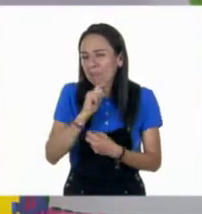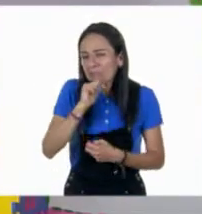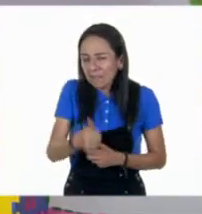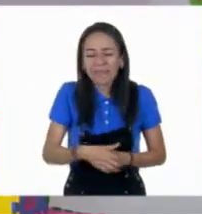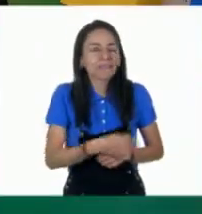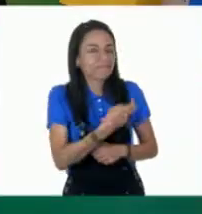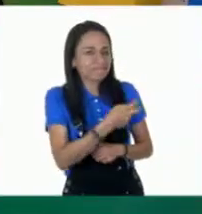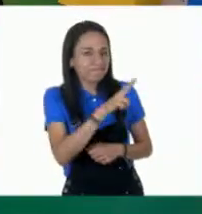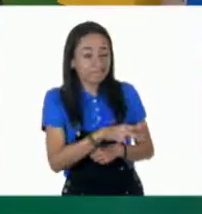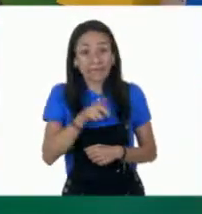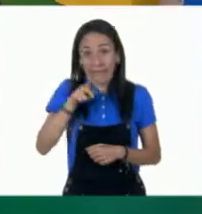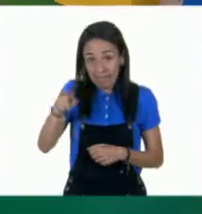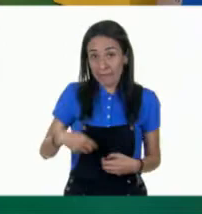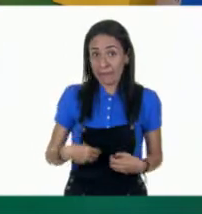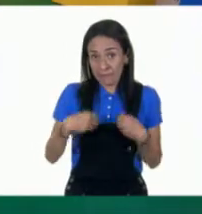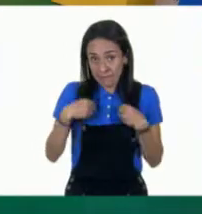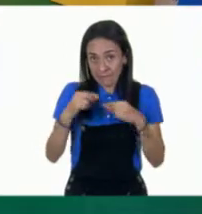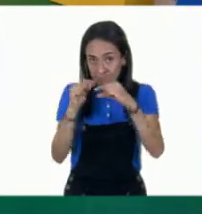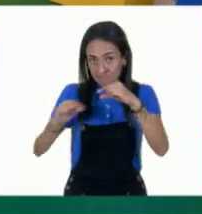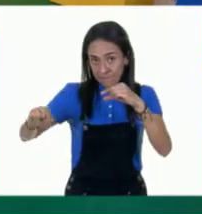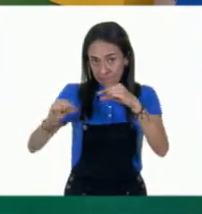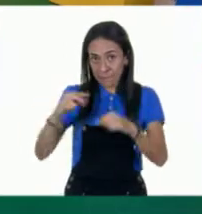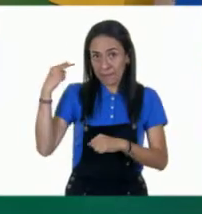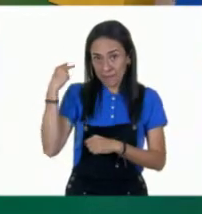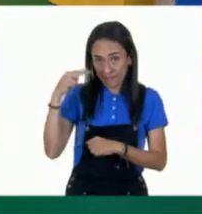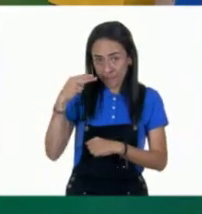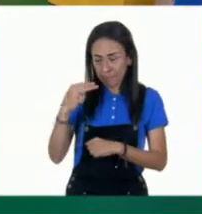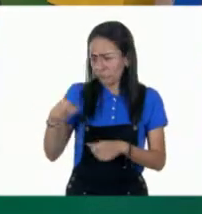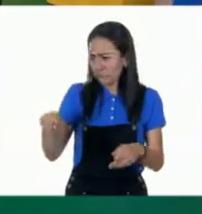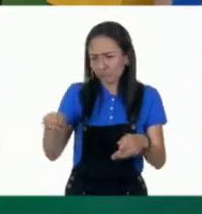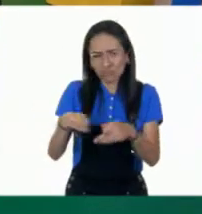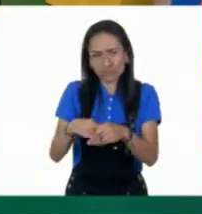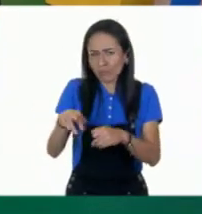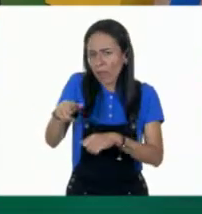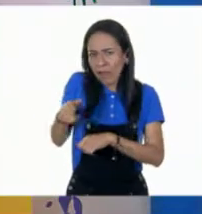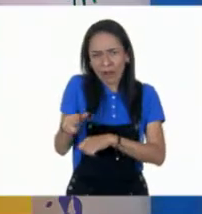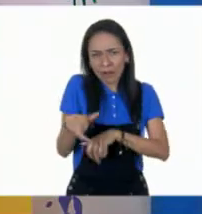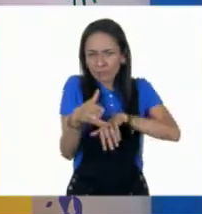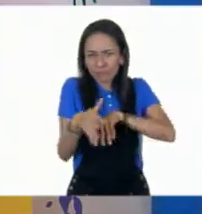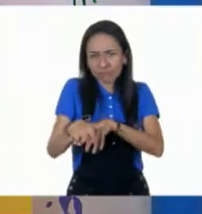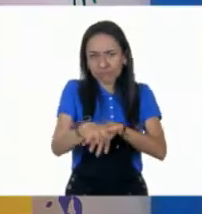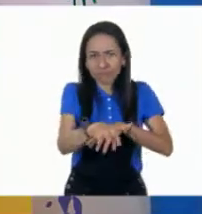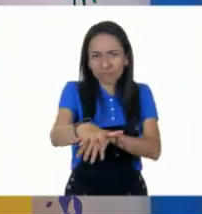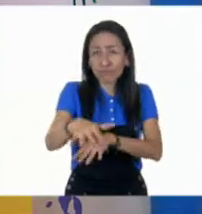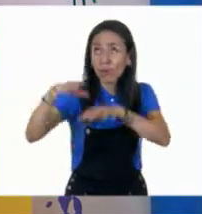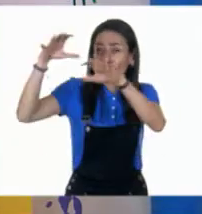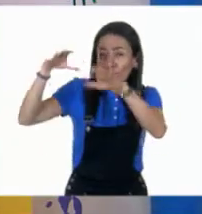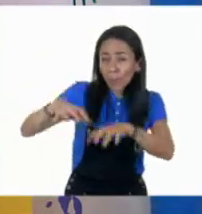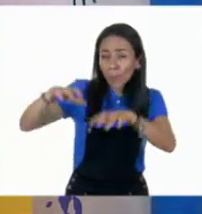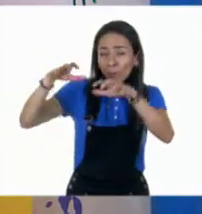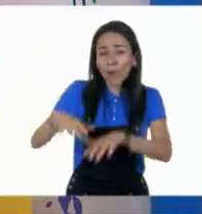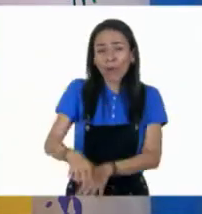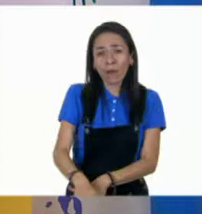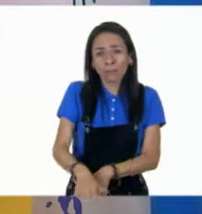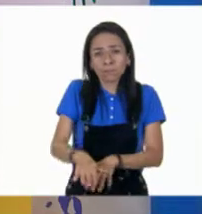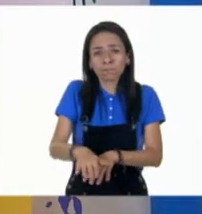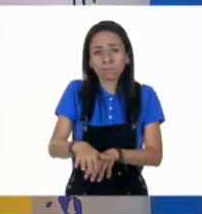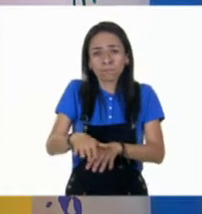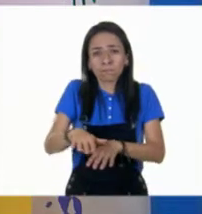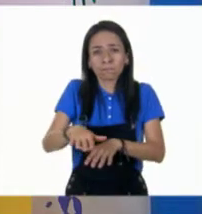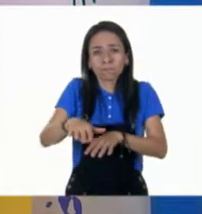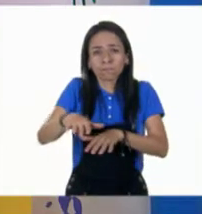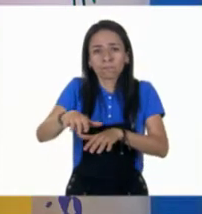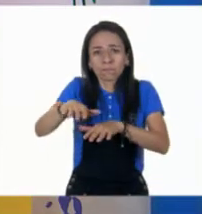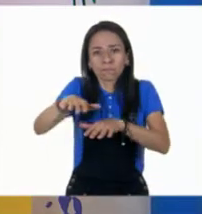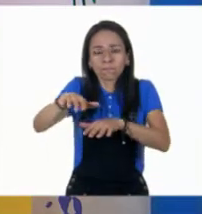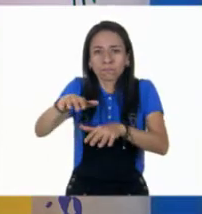en Veracruz, tiene cerca un río. Ese río, cuando llegan las lluvias, empieza a crecer. Claro, es algo de observar porque